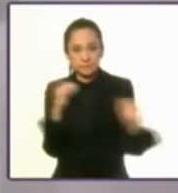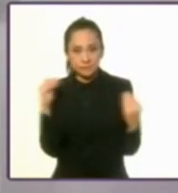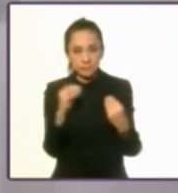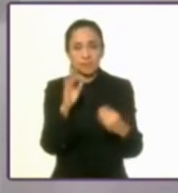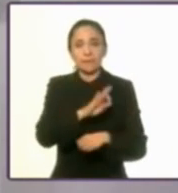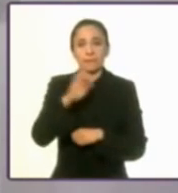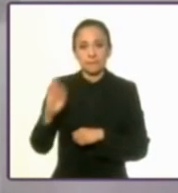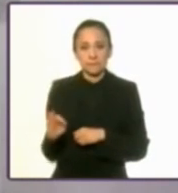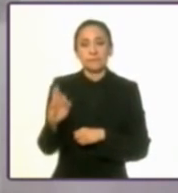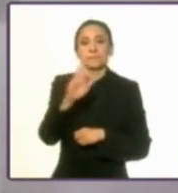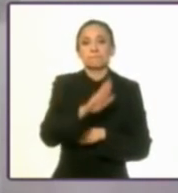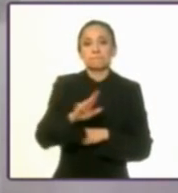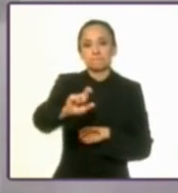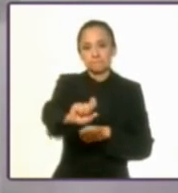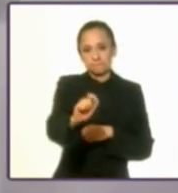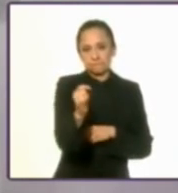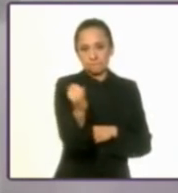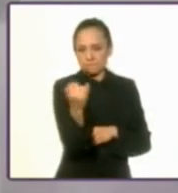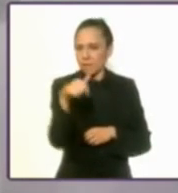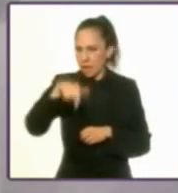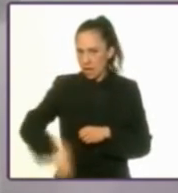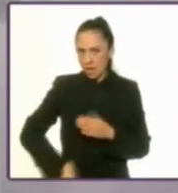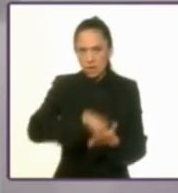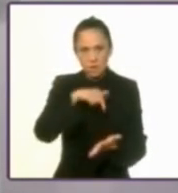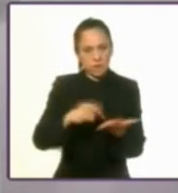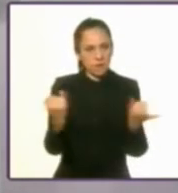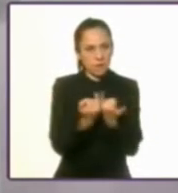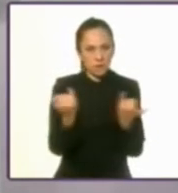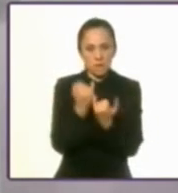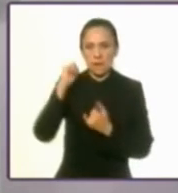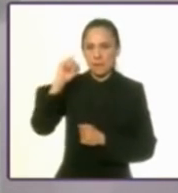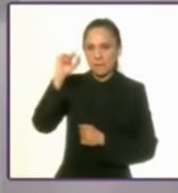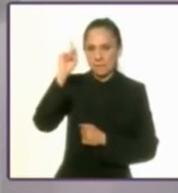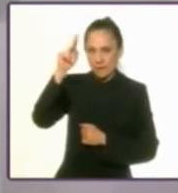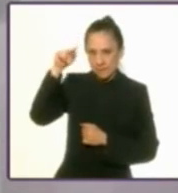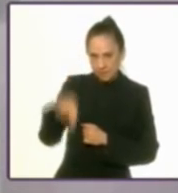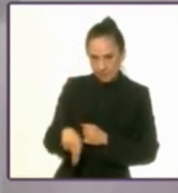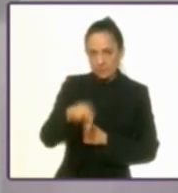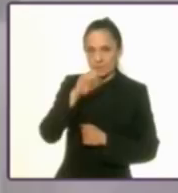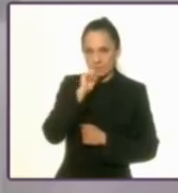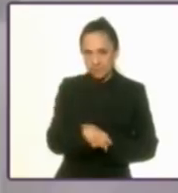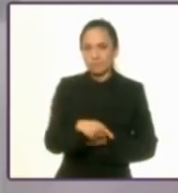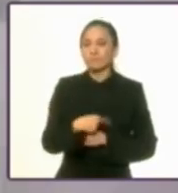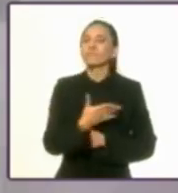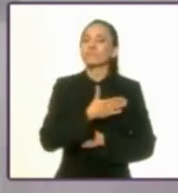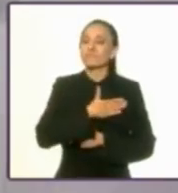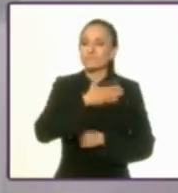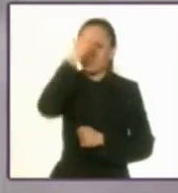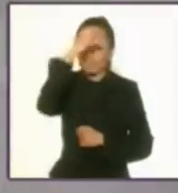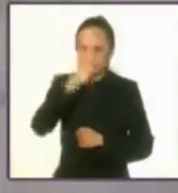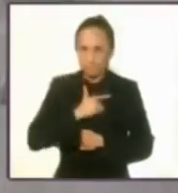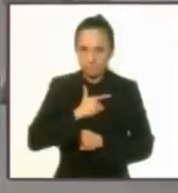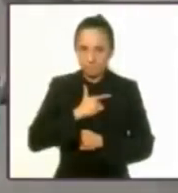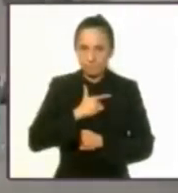también aquí en las instalaciones del canal 11 del instituto politécnico nacional muy buenas noches